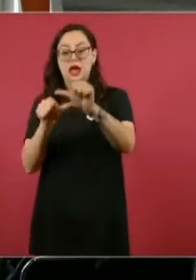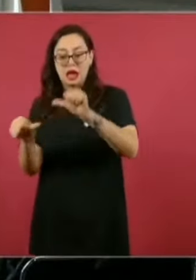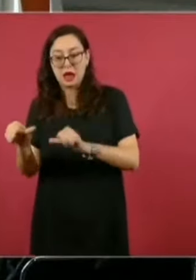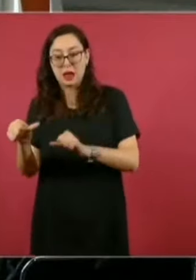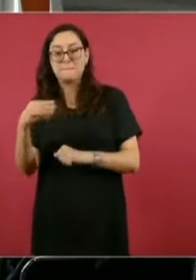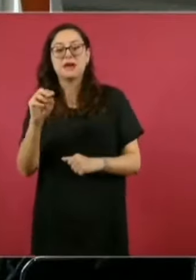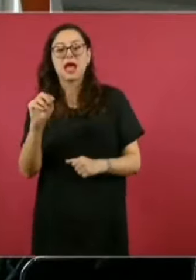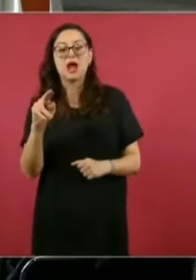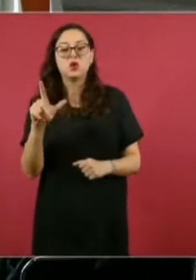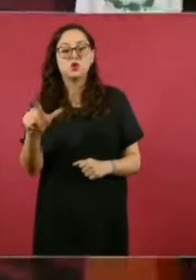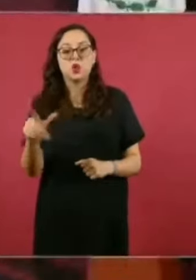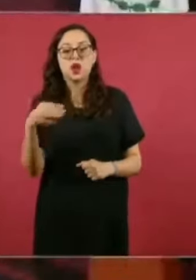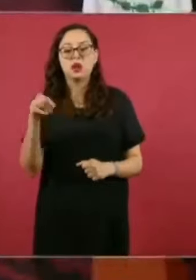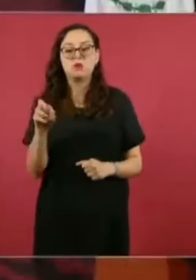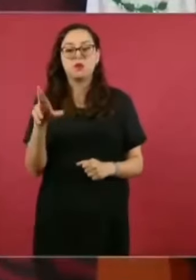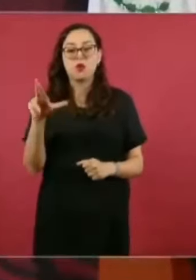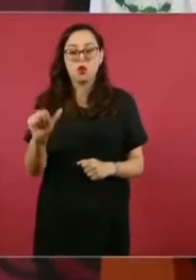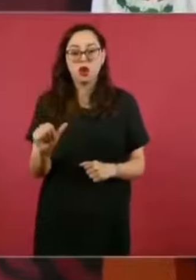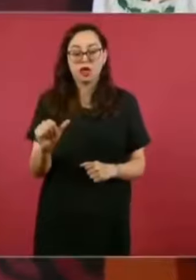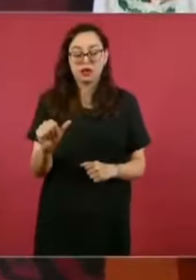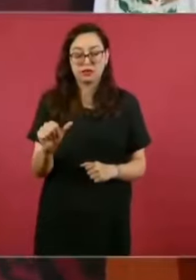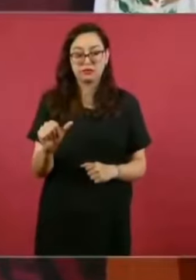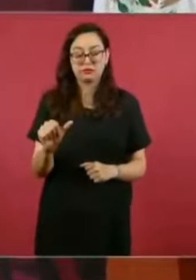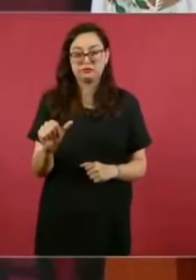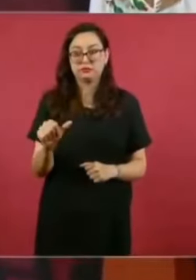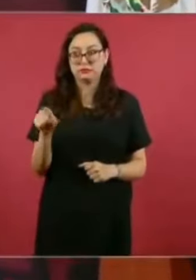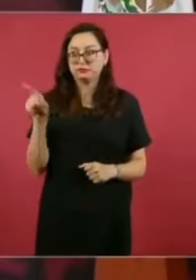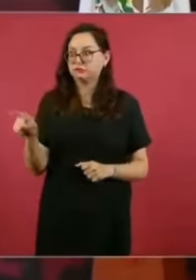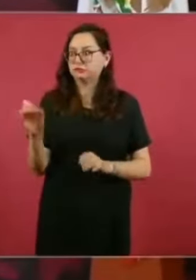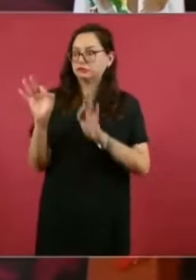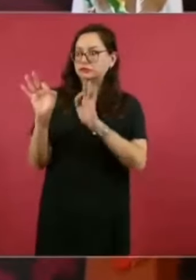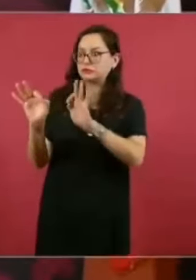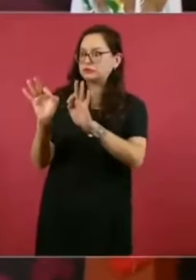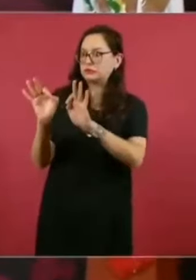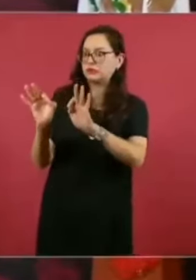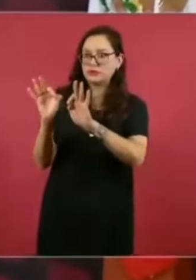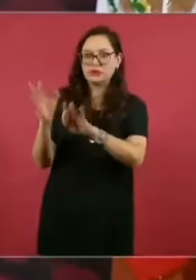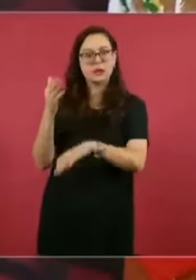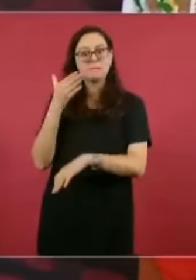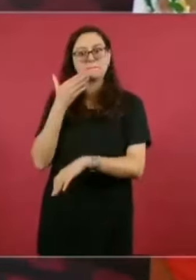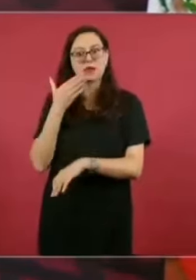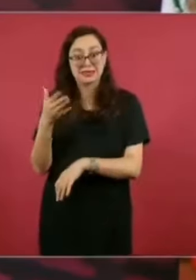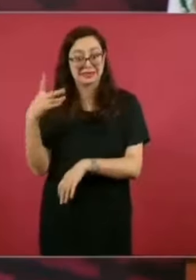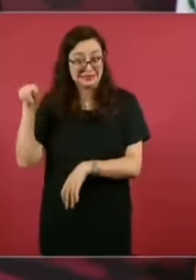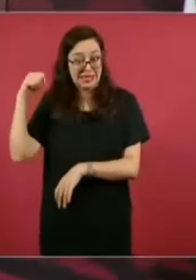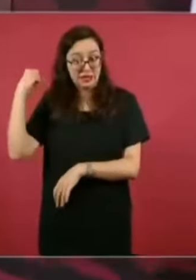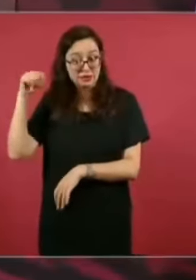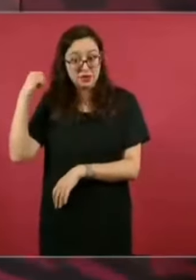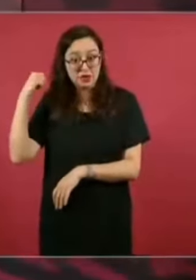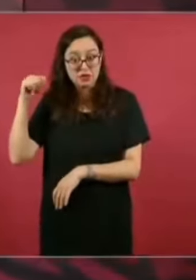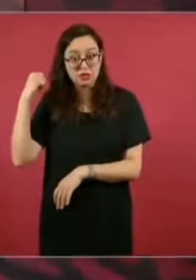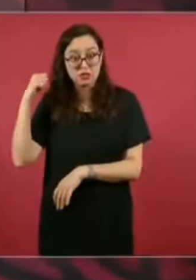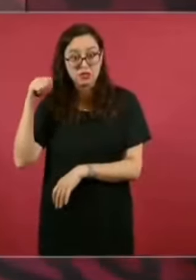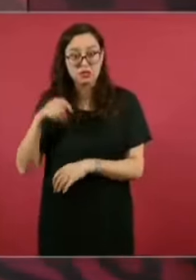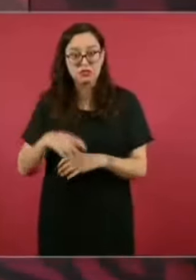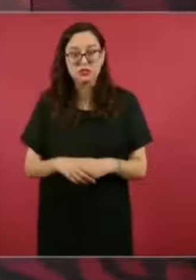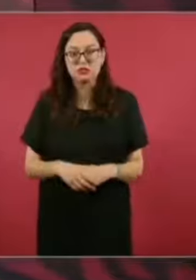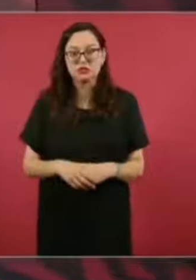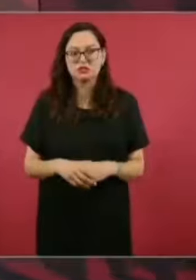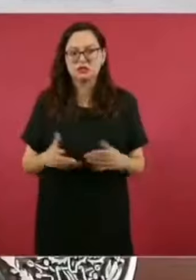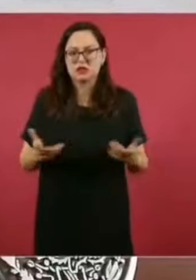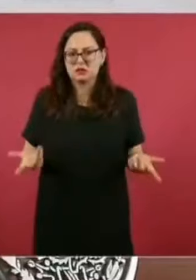Manuel Mora. Se decía que lo iban a acusar de pobreza